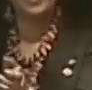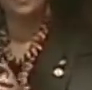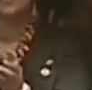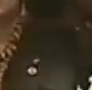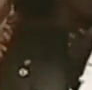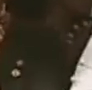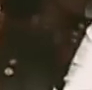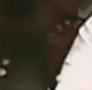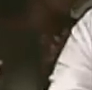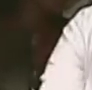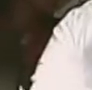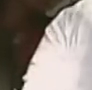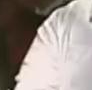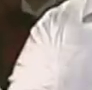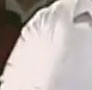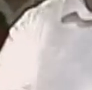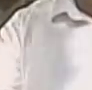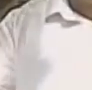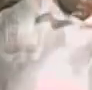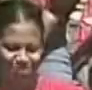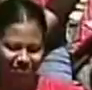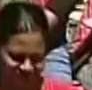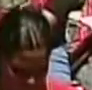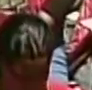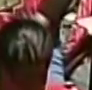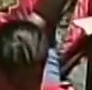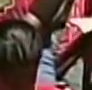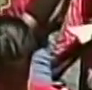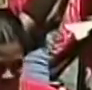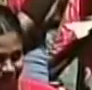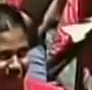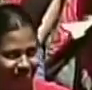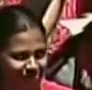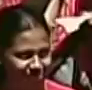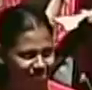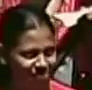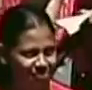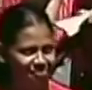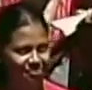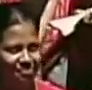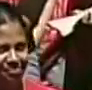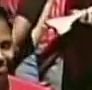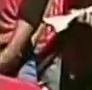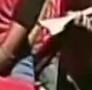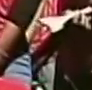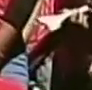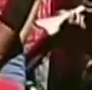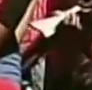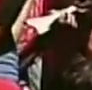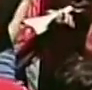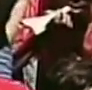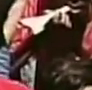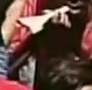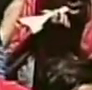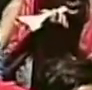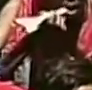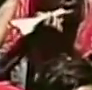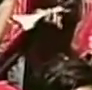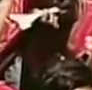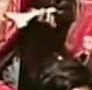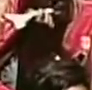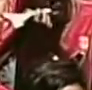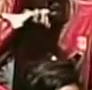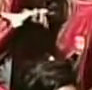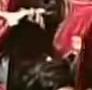en el marco de la celebración de los 225 años del natalicio de Antonio José de Sucre, en el